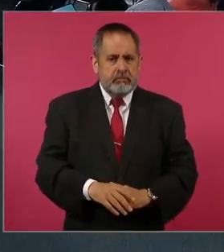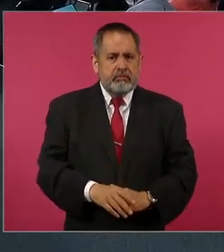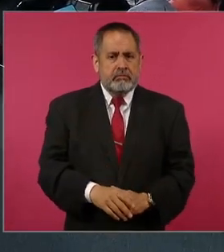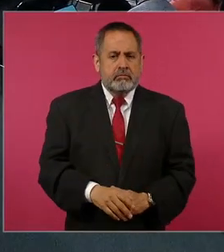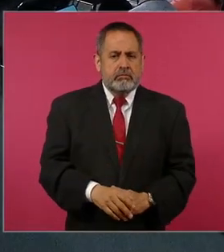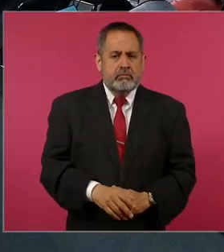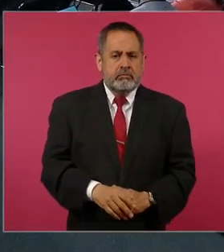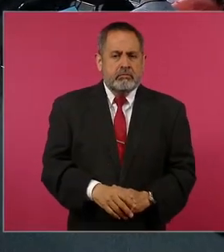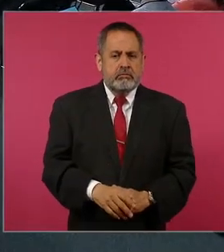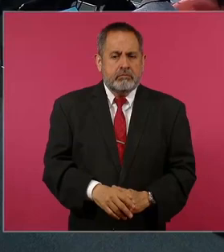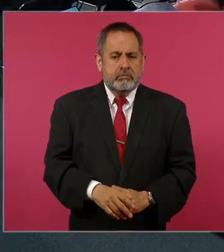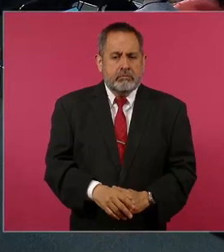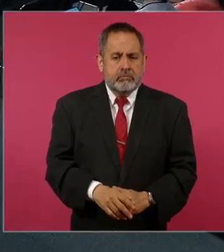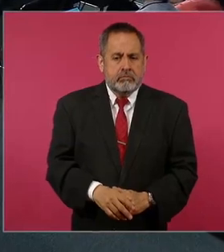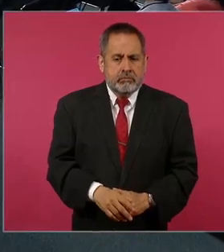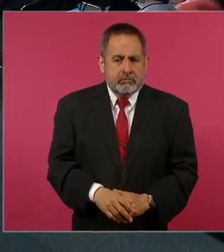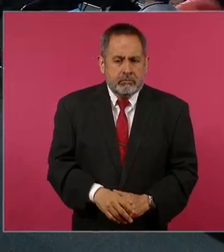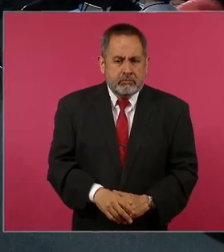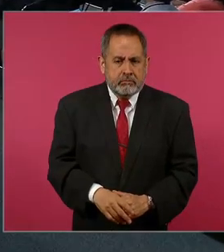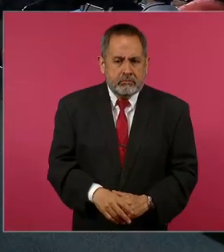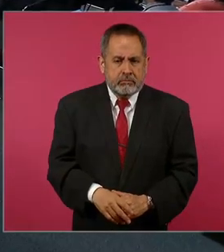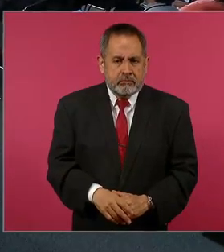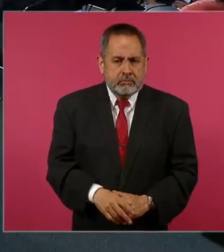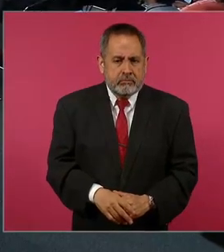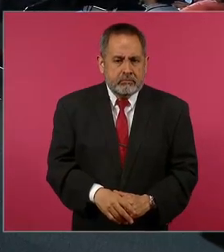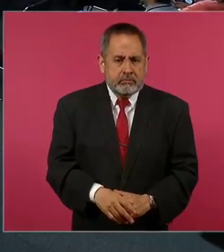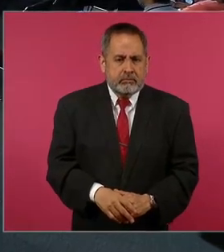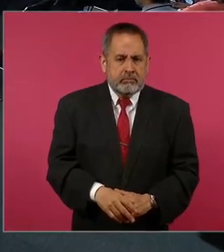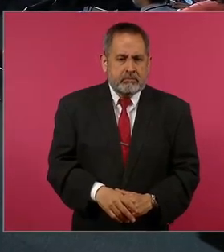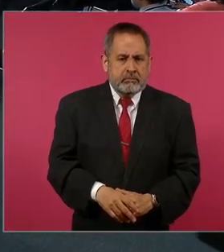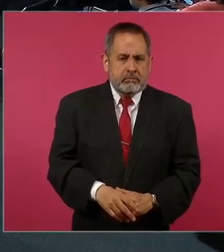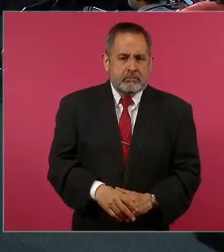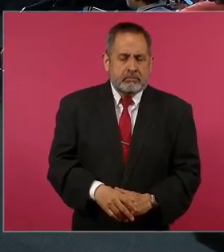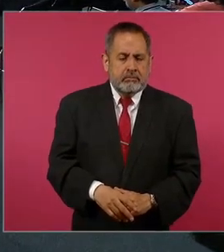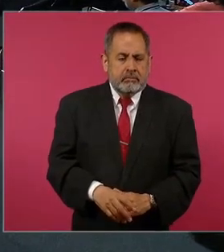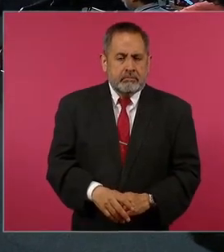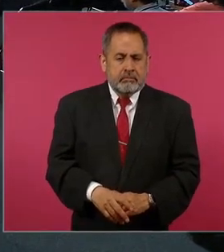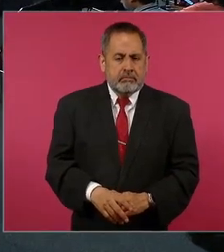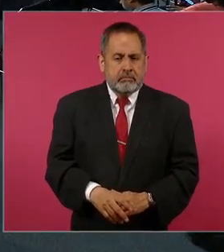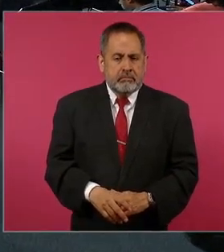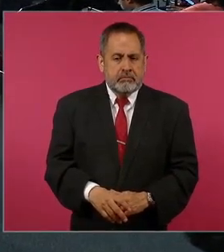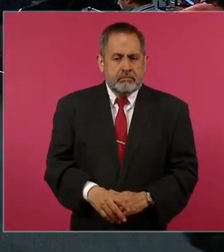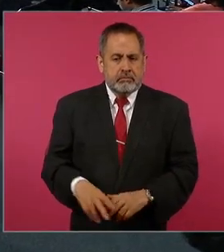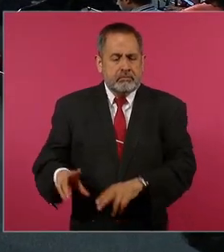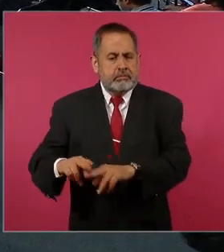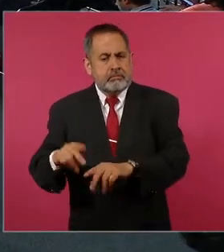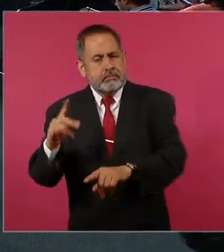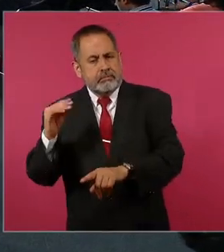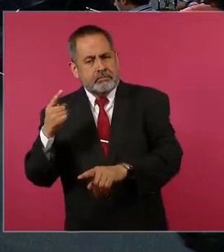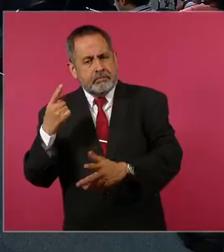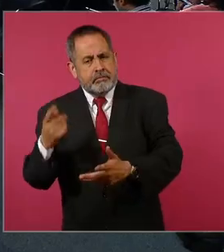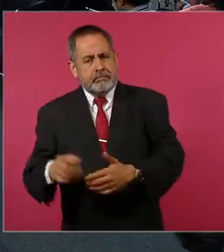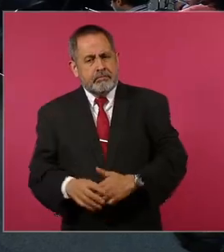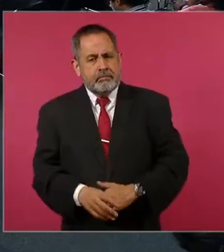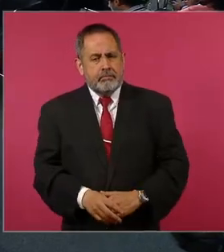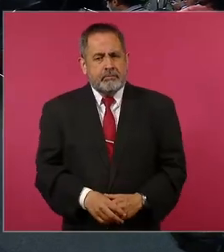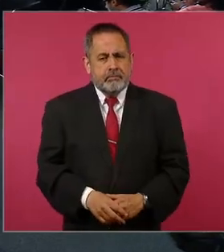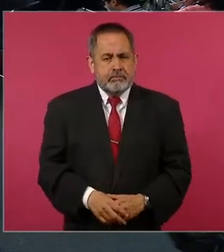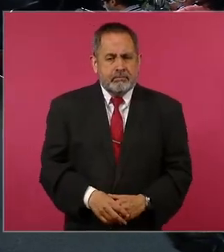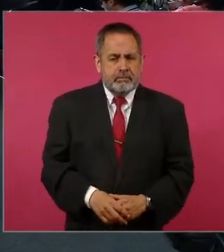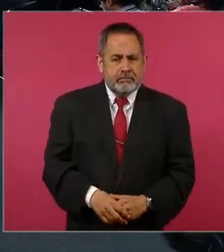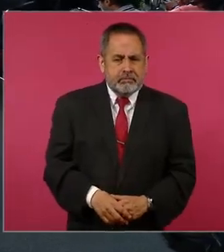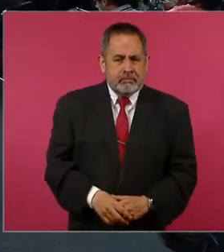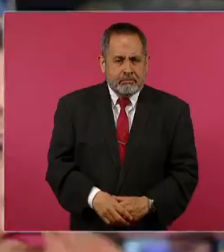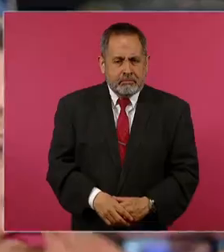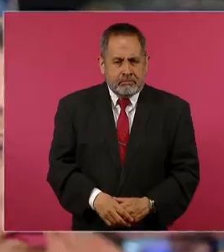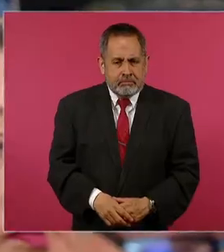Simplemente me gustaría saber qué es lo que más va a extrañar de menos del poder, de lo que ha sido su sexenio, no